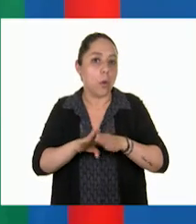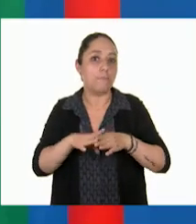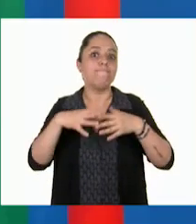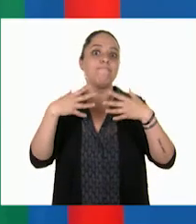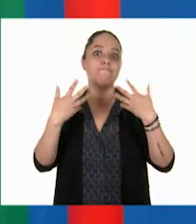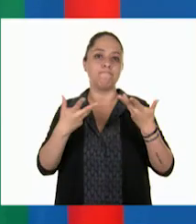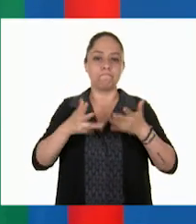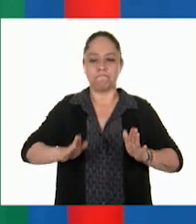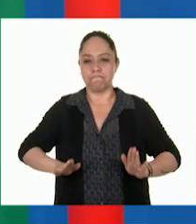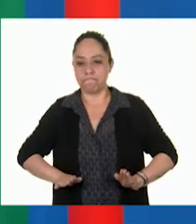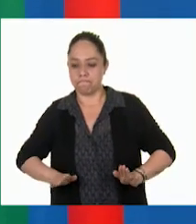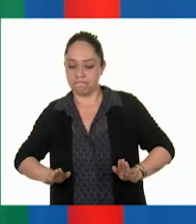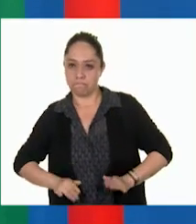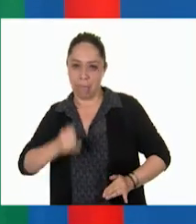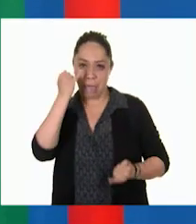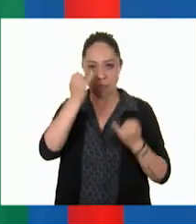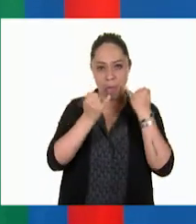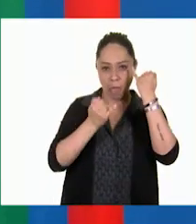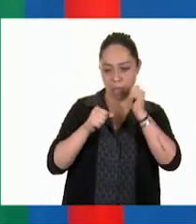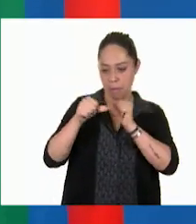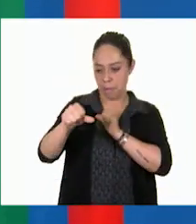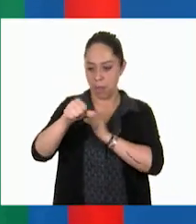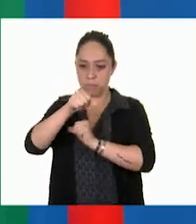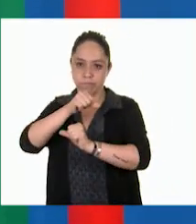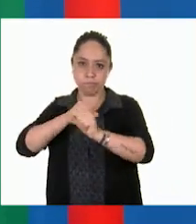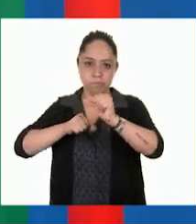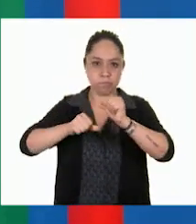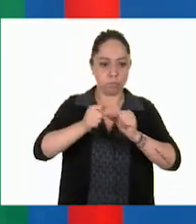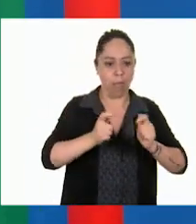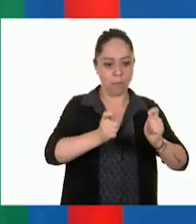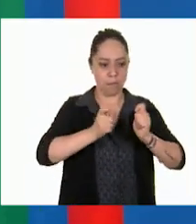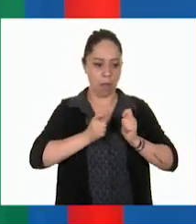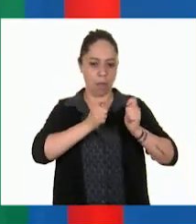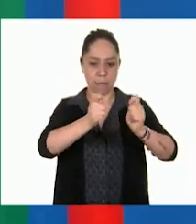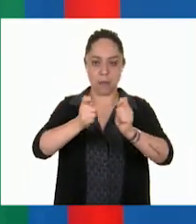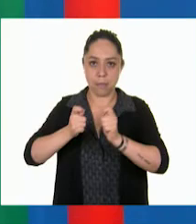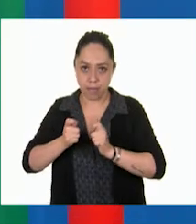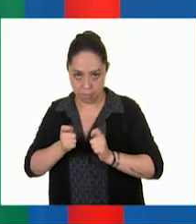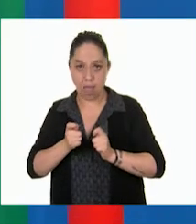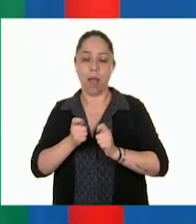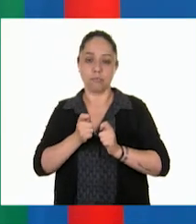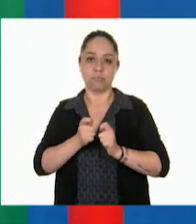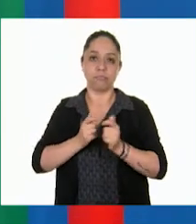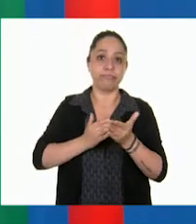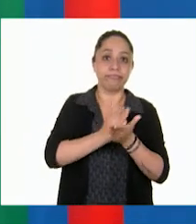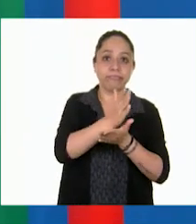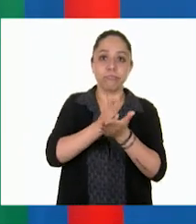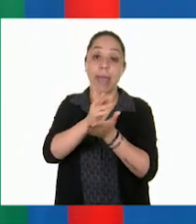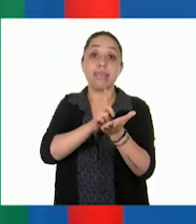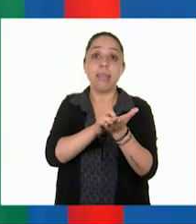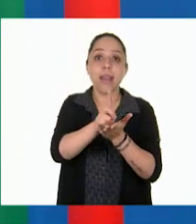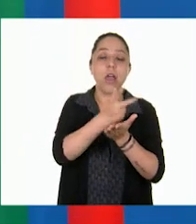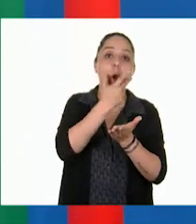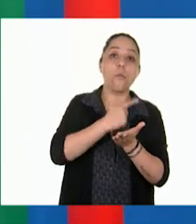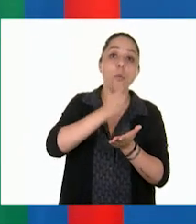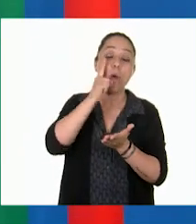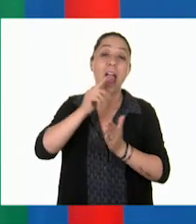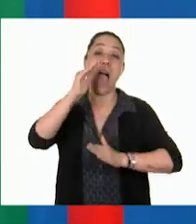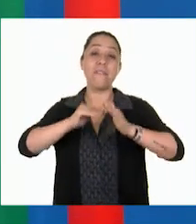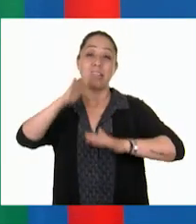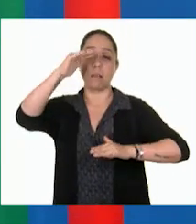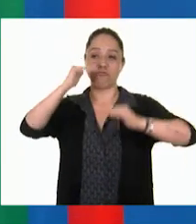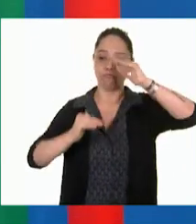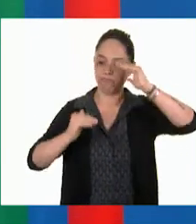estereotipos impiden el ejercicio de los derechos humanos de las mujeres y de los hombres. Además, generan desigualdad y